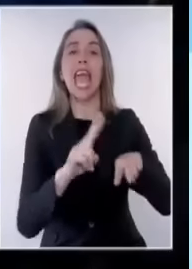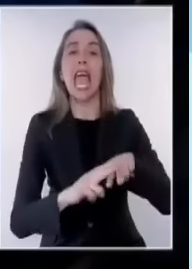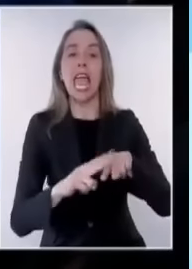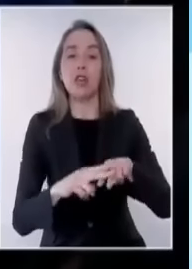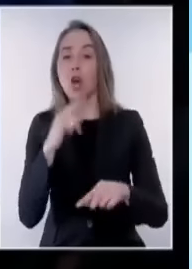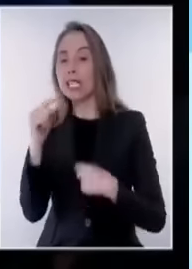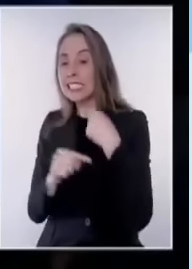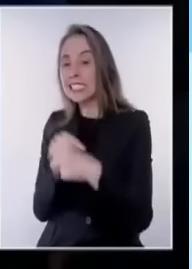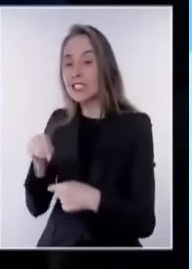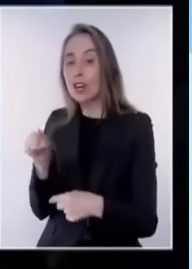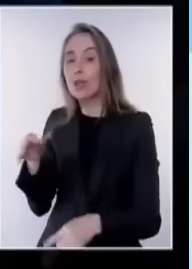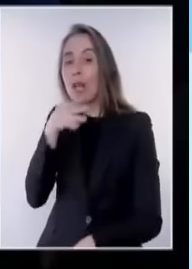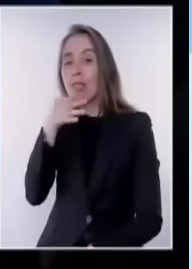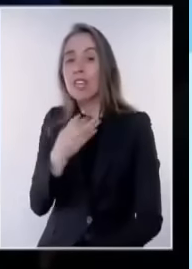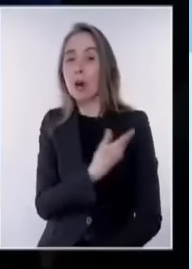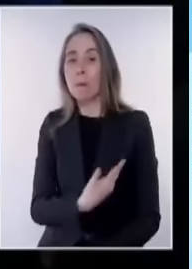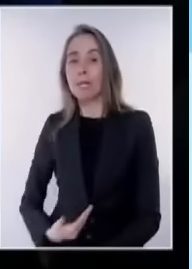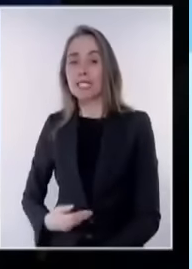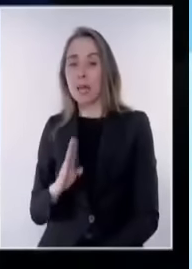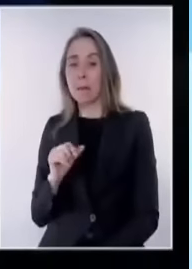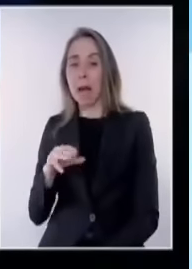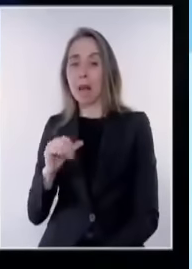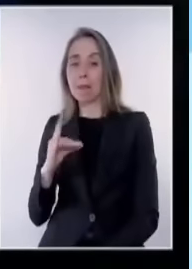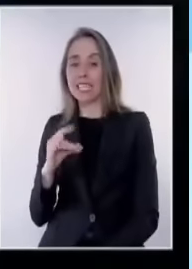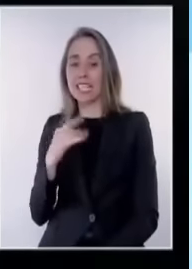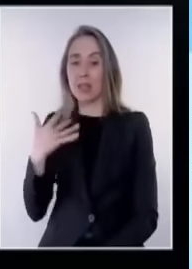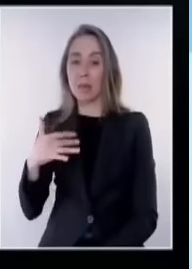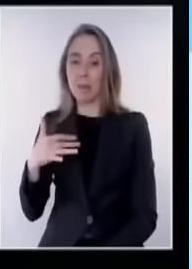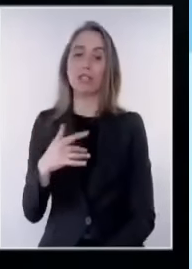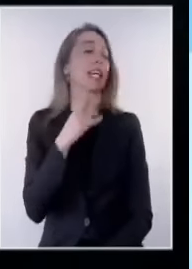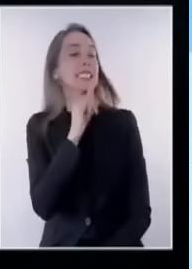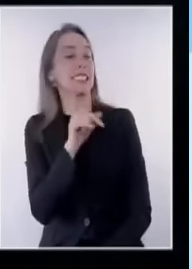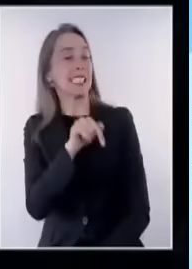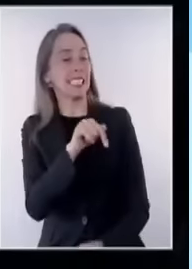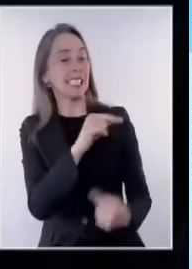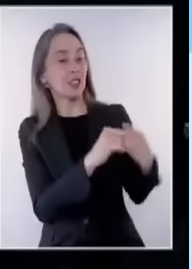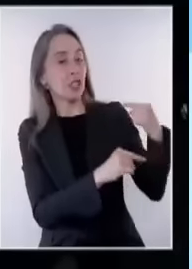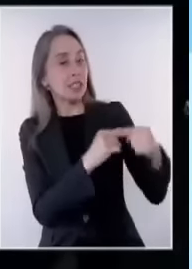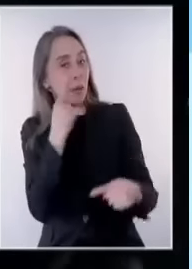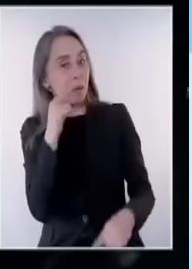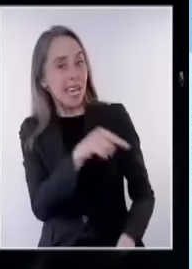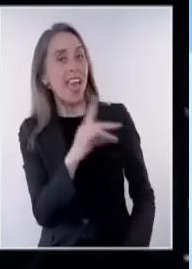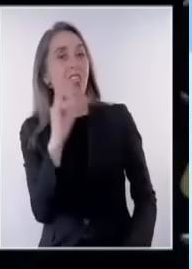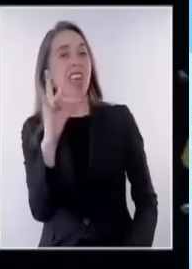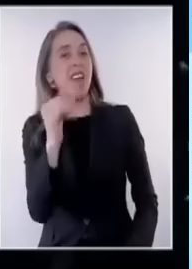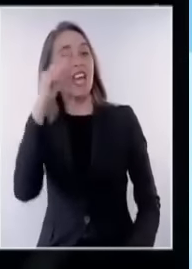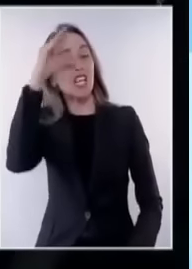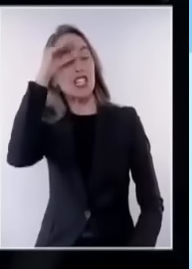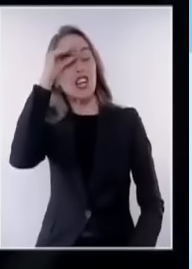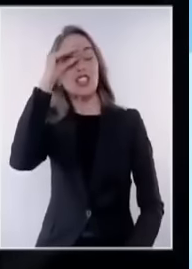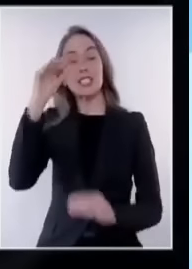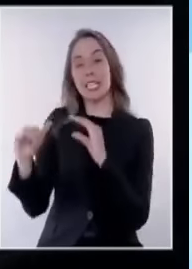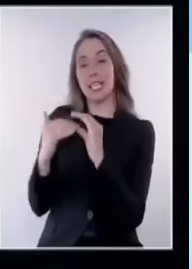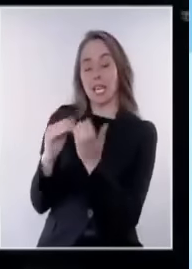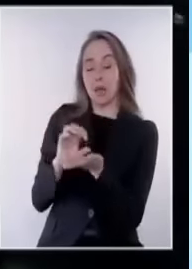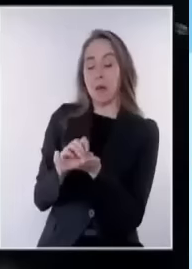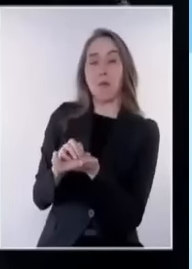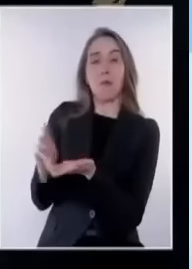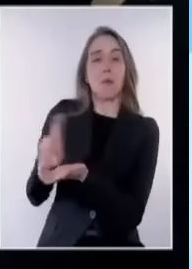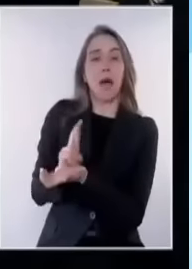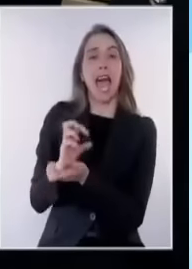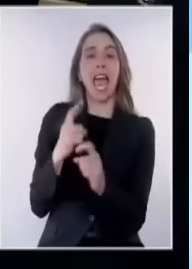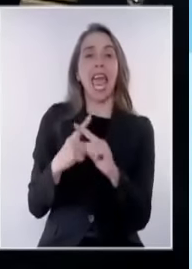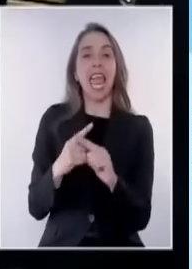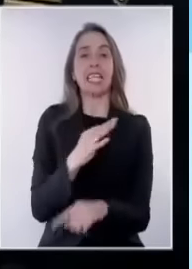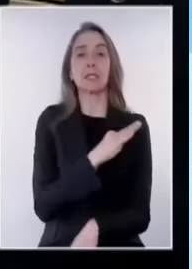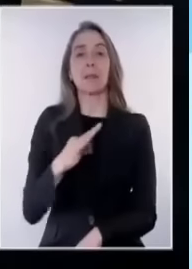muy bonito que hoy día haya citado a Almacea, además. Bueno, y aquí tengo una deuda porque anoche me escribió